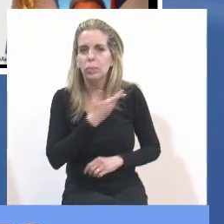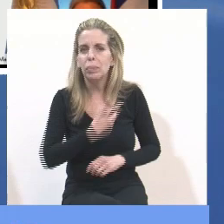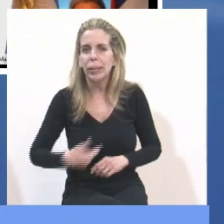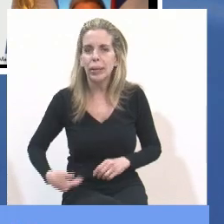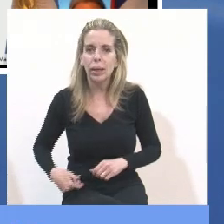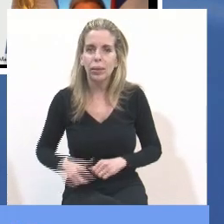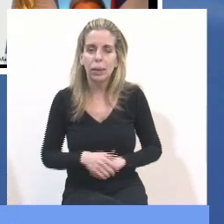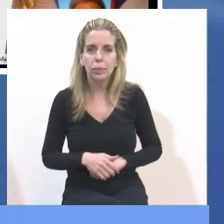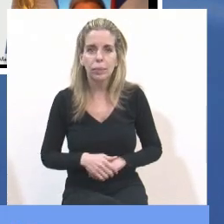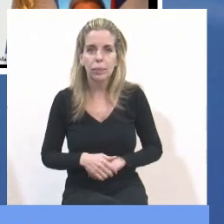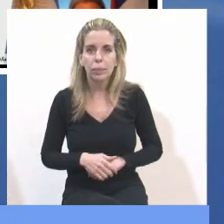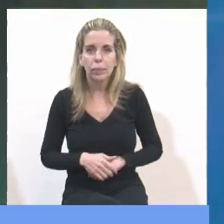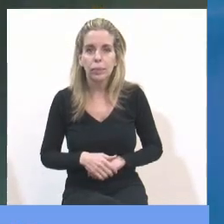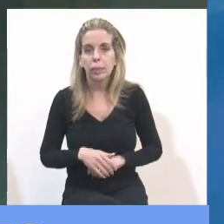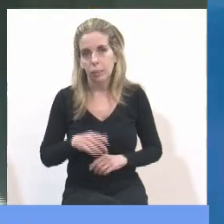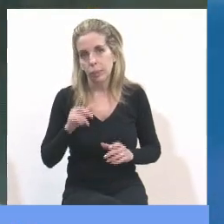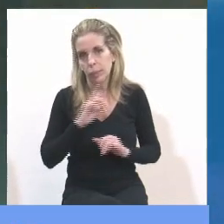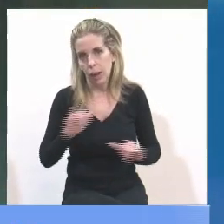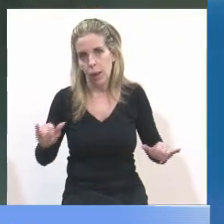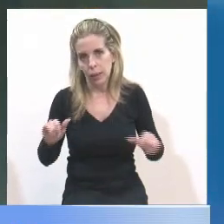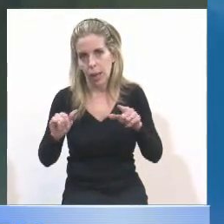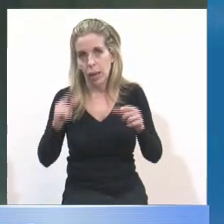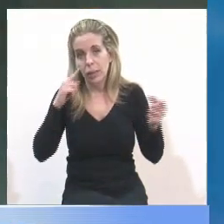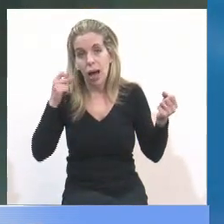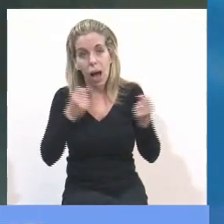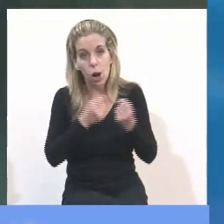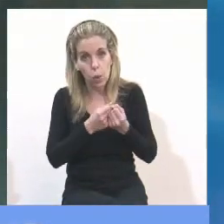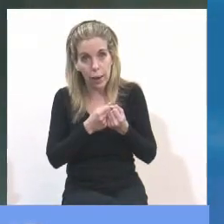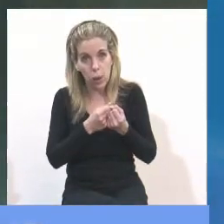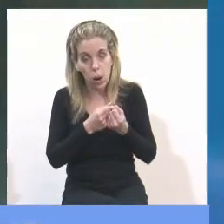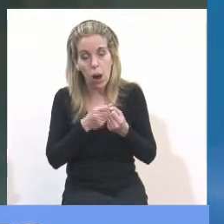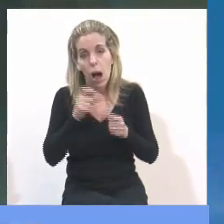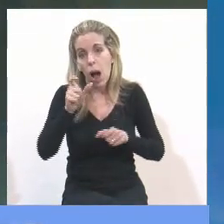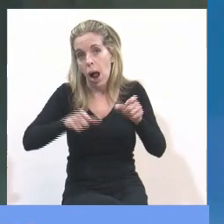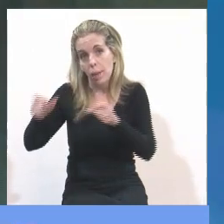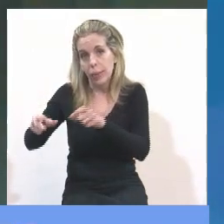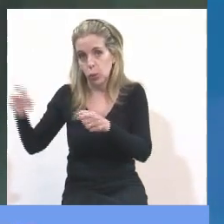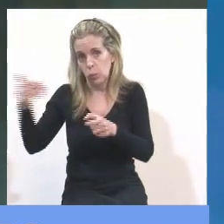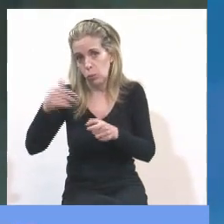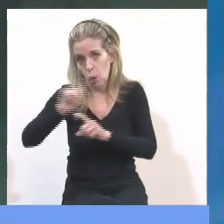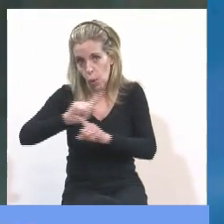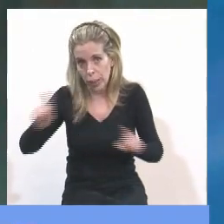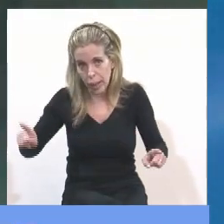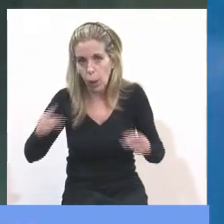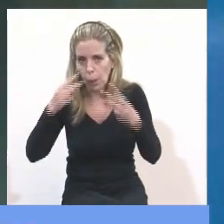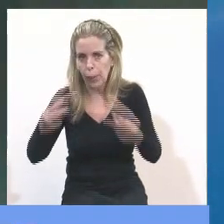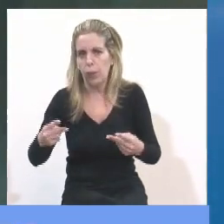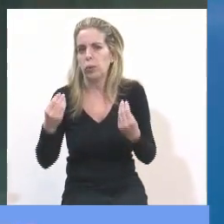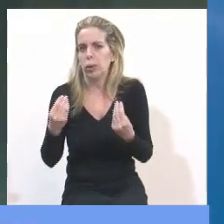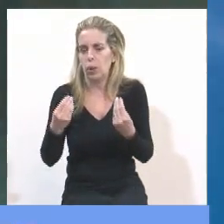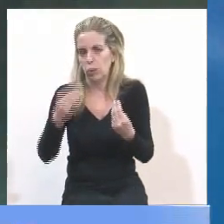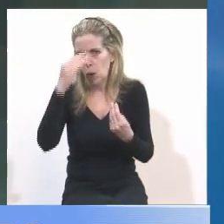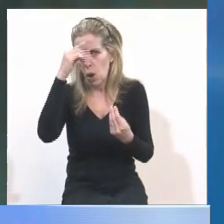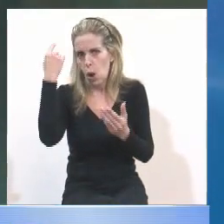presidenta, vamos a rechazar el acuerdo a quienes no se presentaron y desconocieron no solamente las facultades previstas